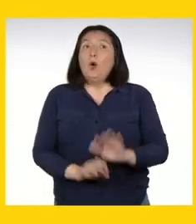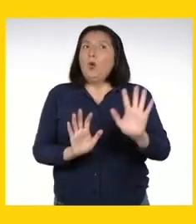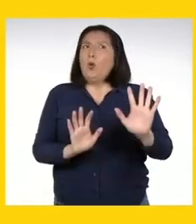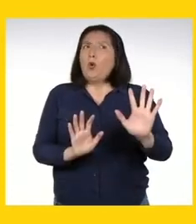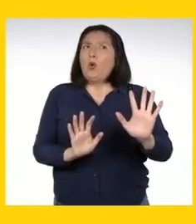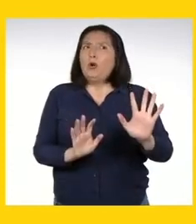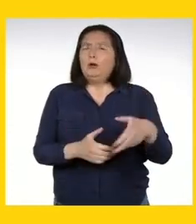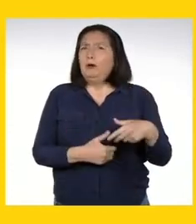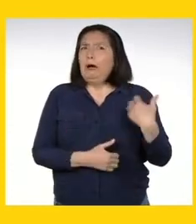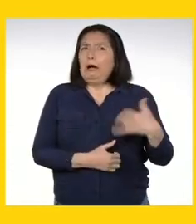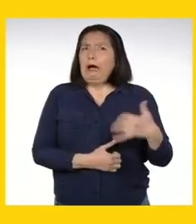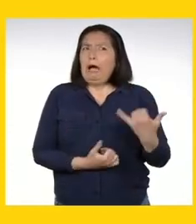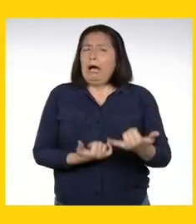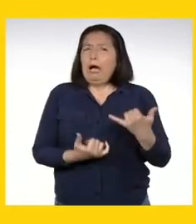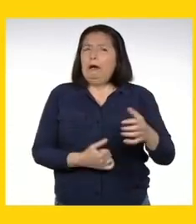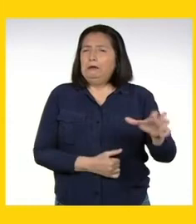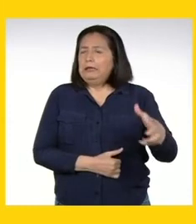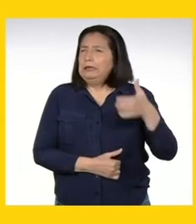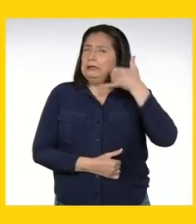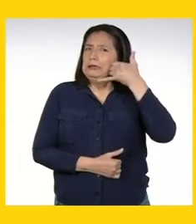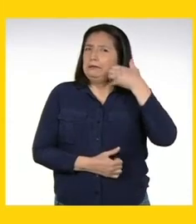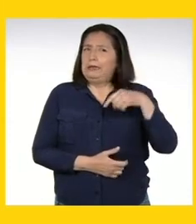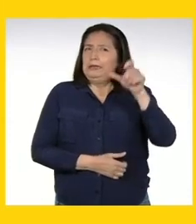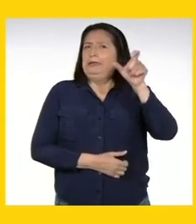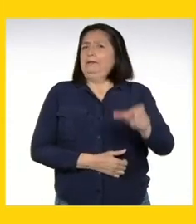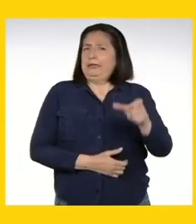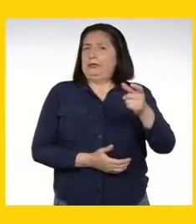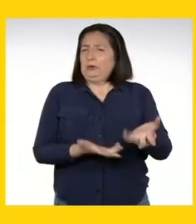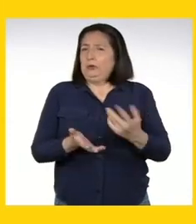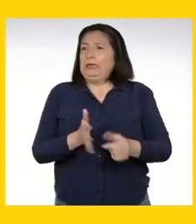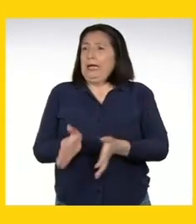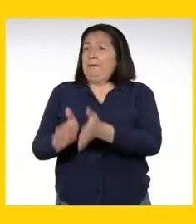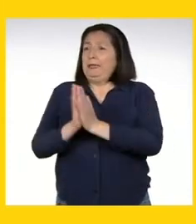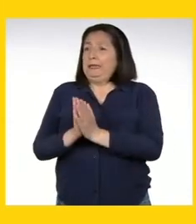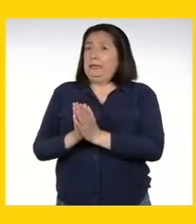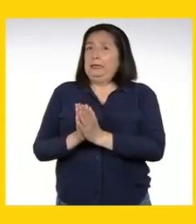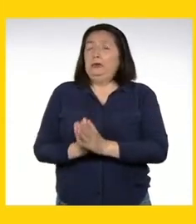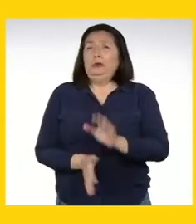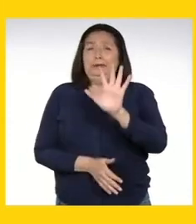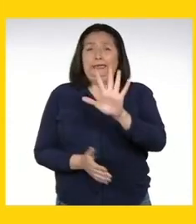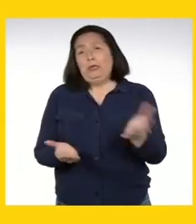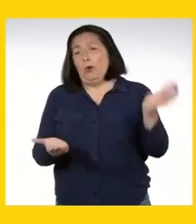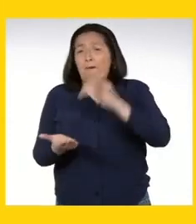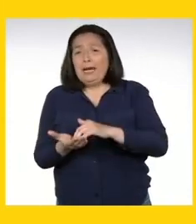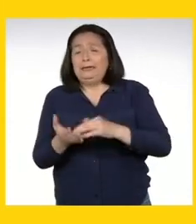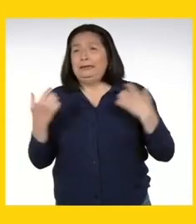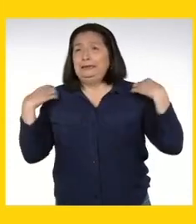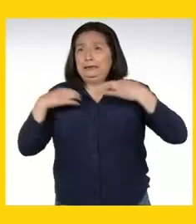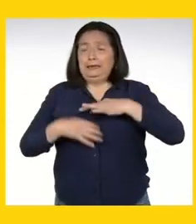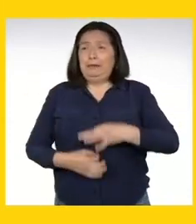¡Uy! Acaba de llamar el cliente y le ha pedido 5 camisas más,